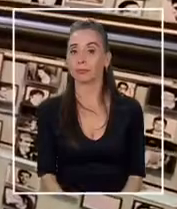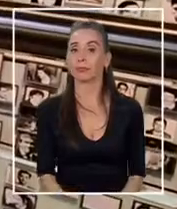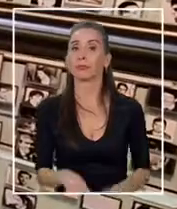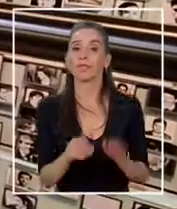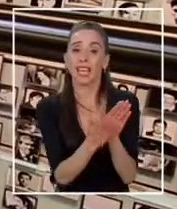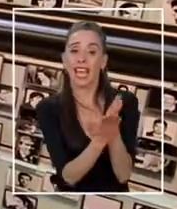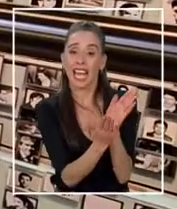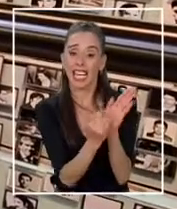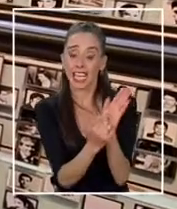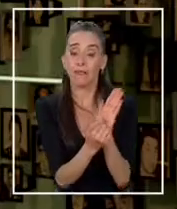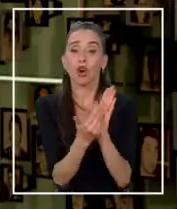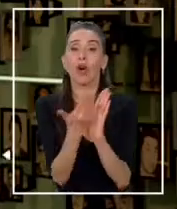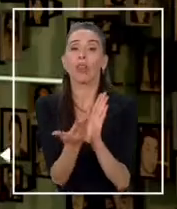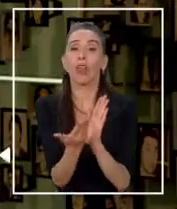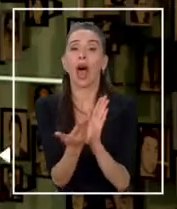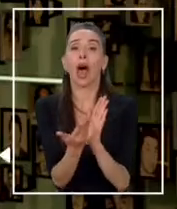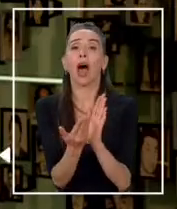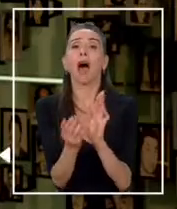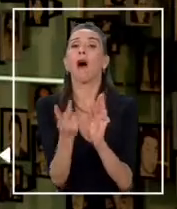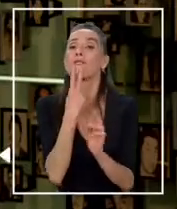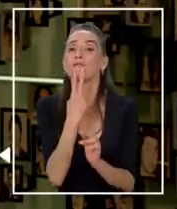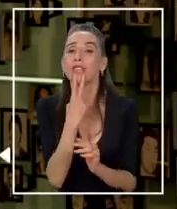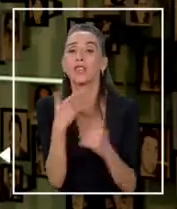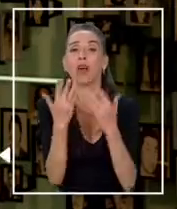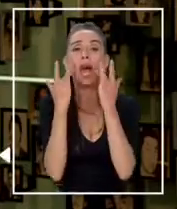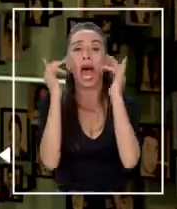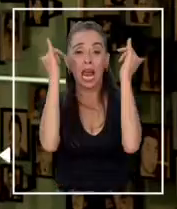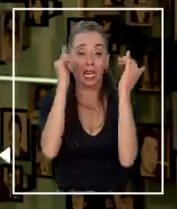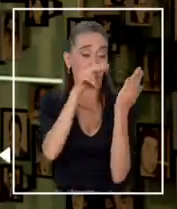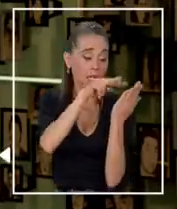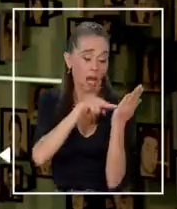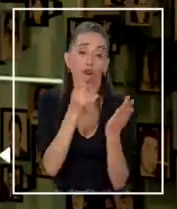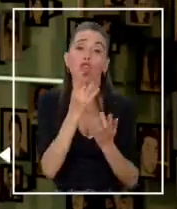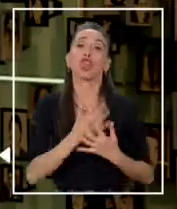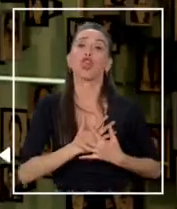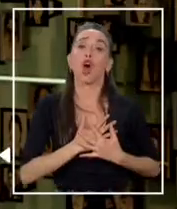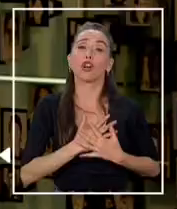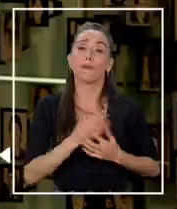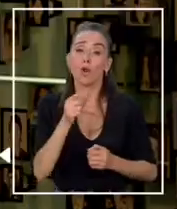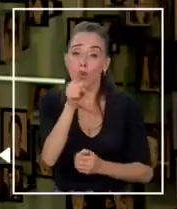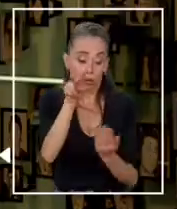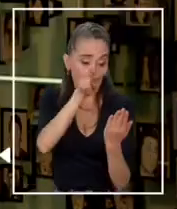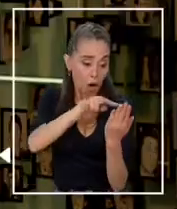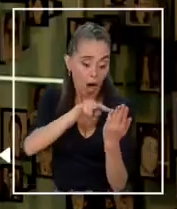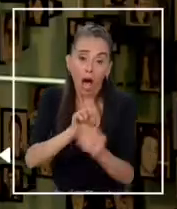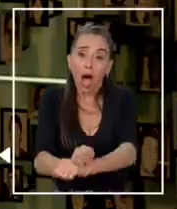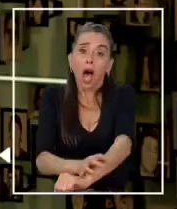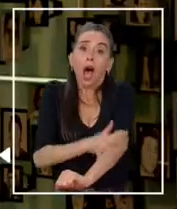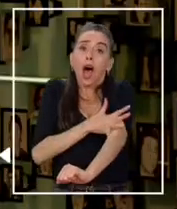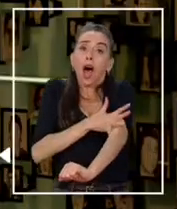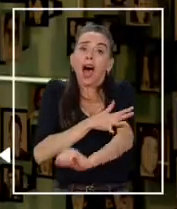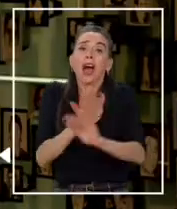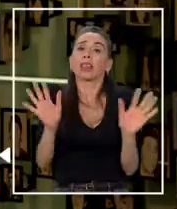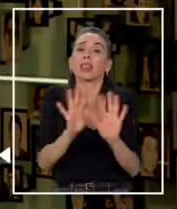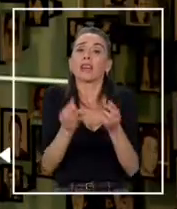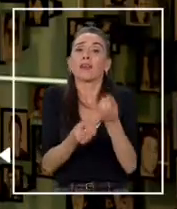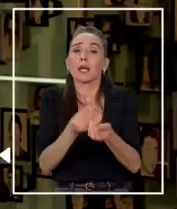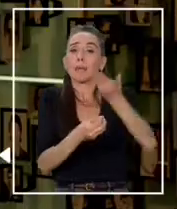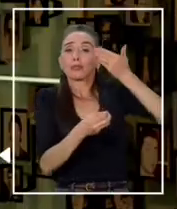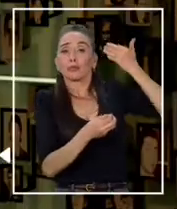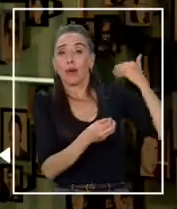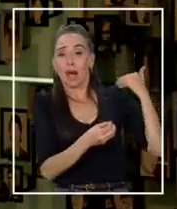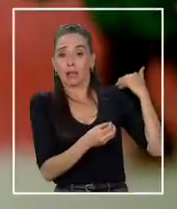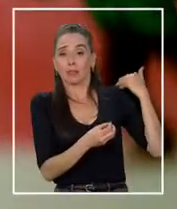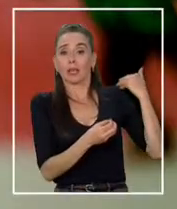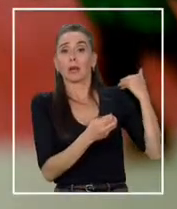Es un libro que entrega vida, alegría, pero también dolor, y es bueno que se estremezcan de saber lo terrible que pasó, porque